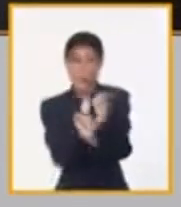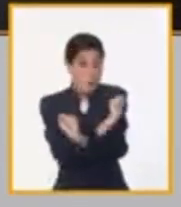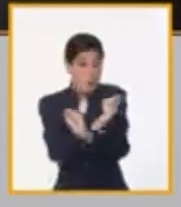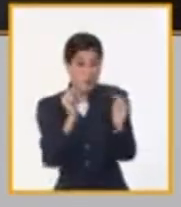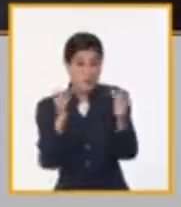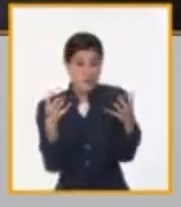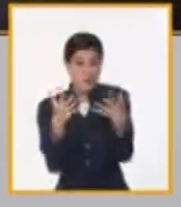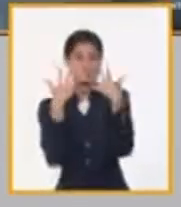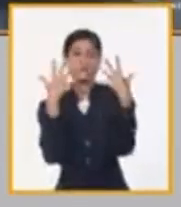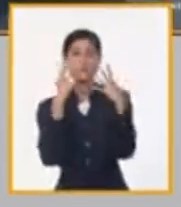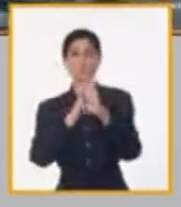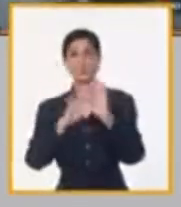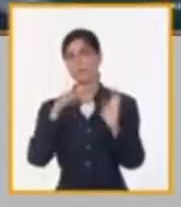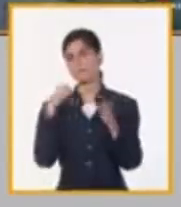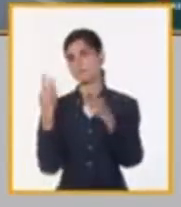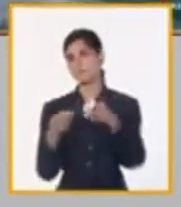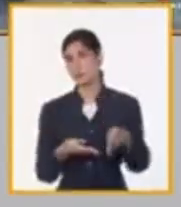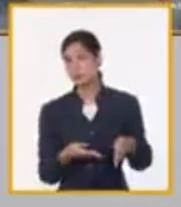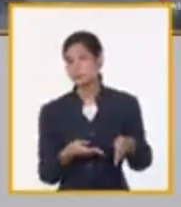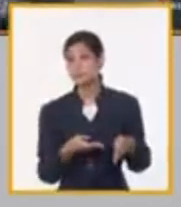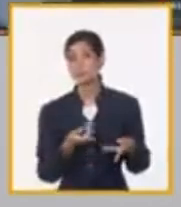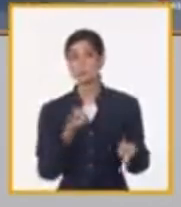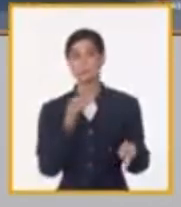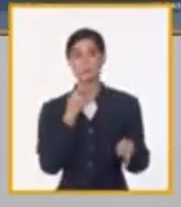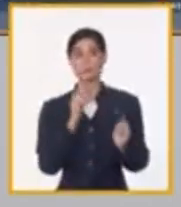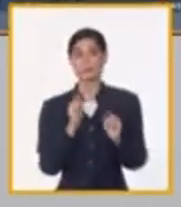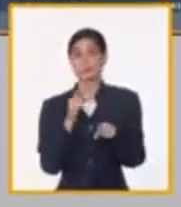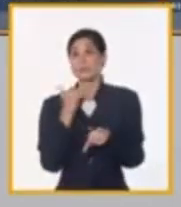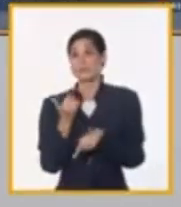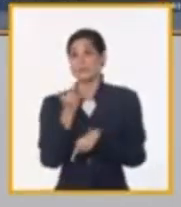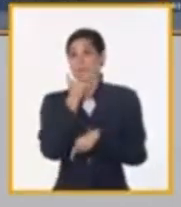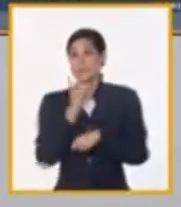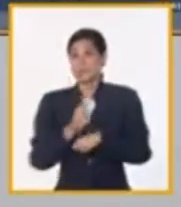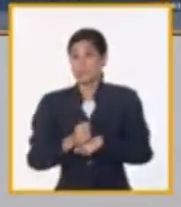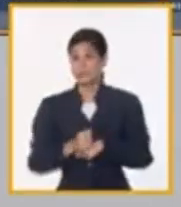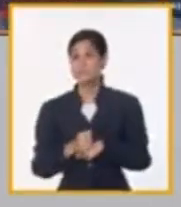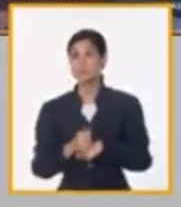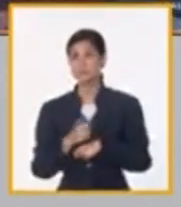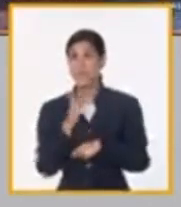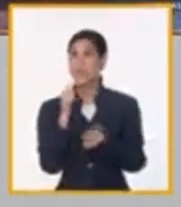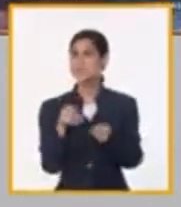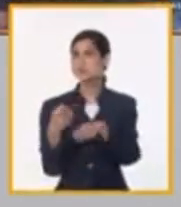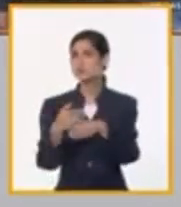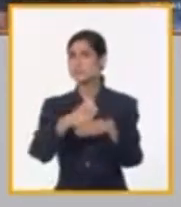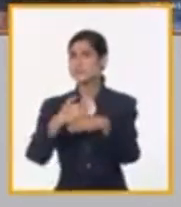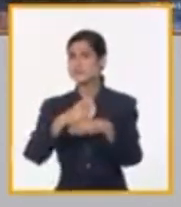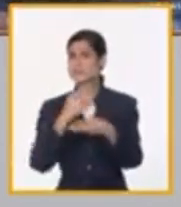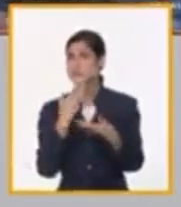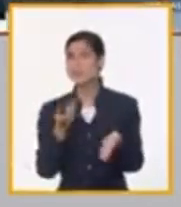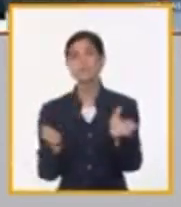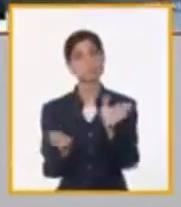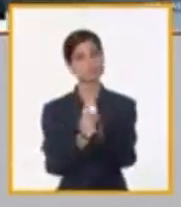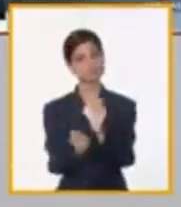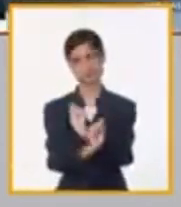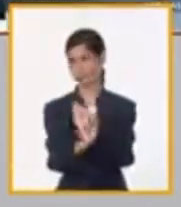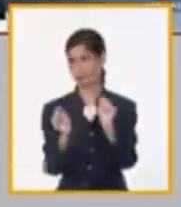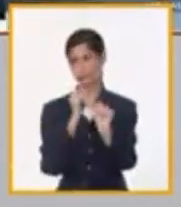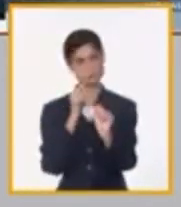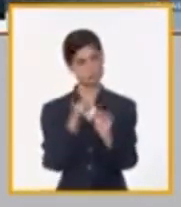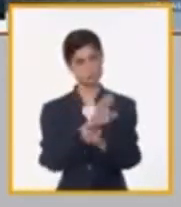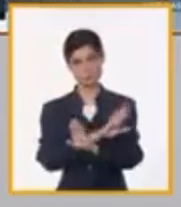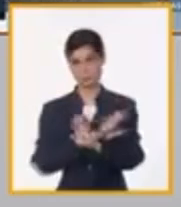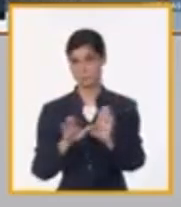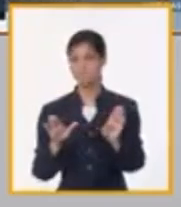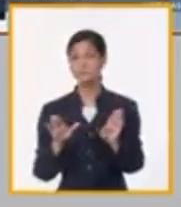Comunicaciones y eso no lo califican de terrorismo y aquí estemos asistiendo al